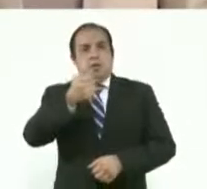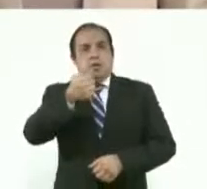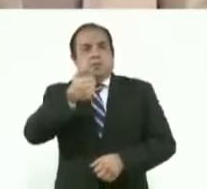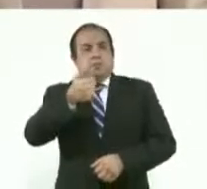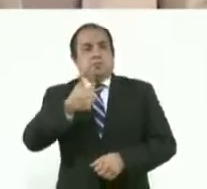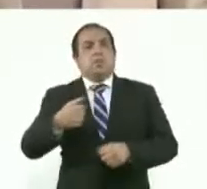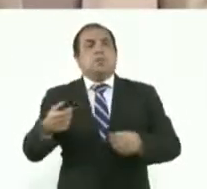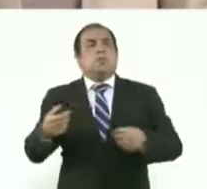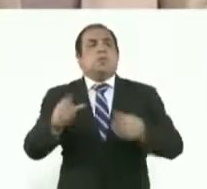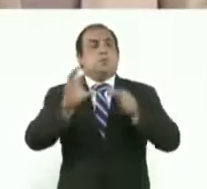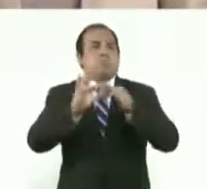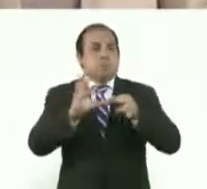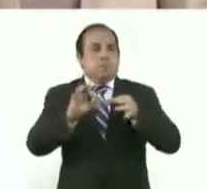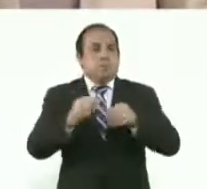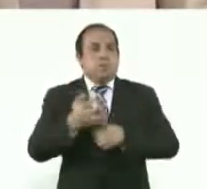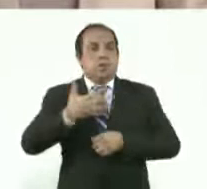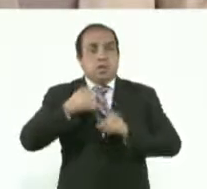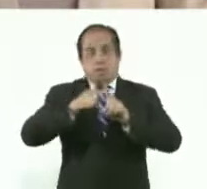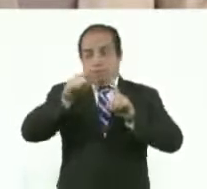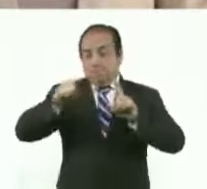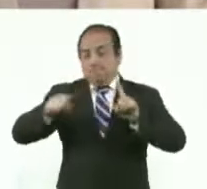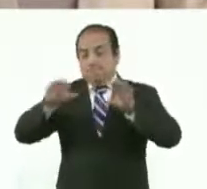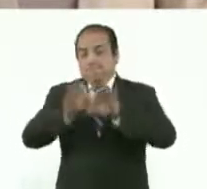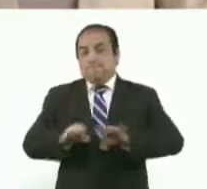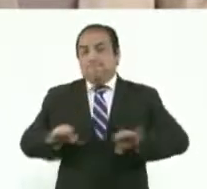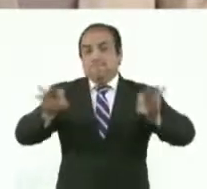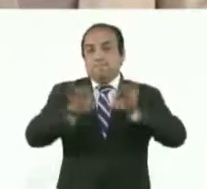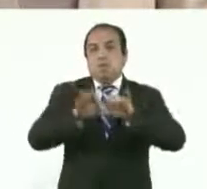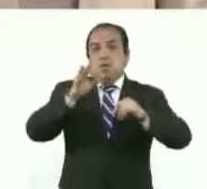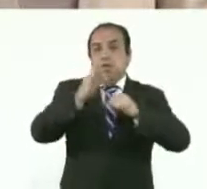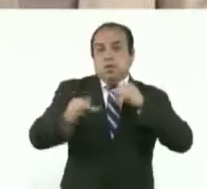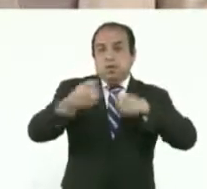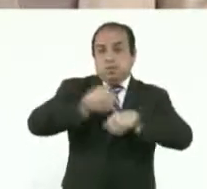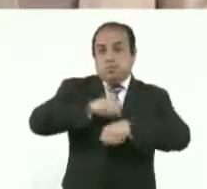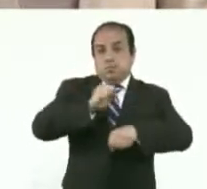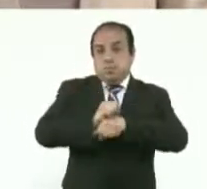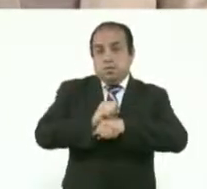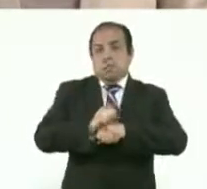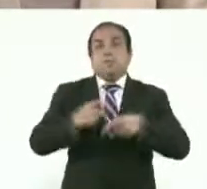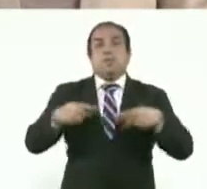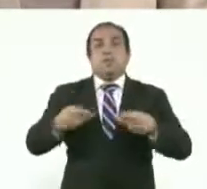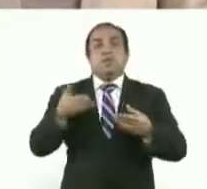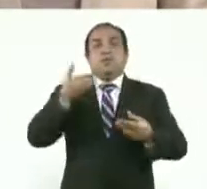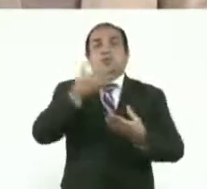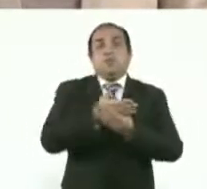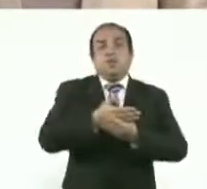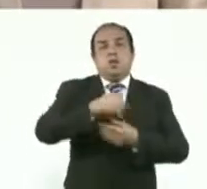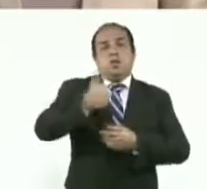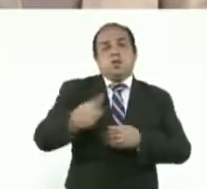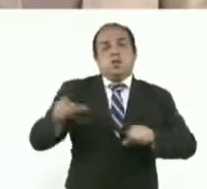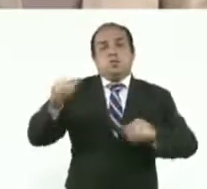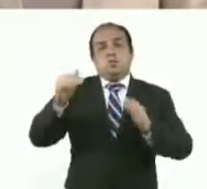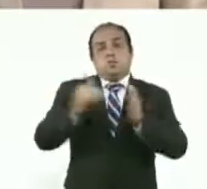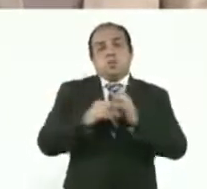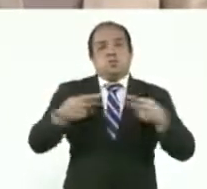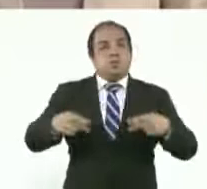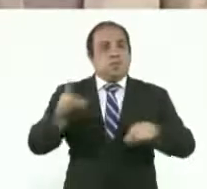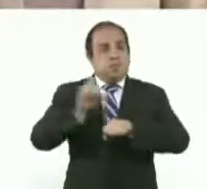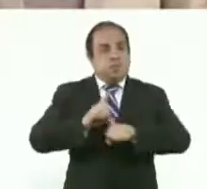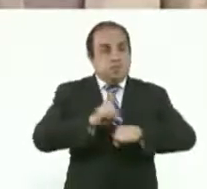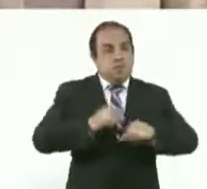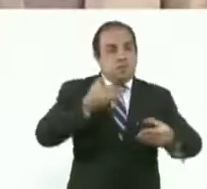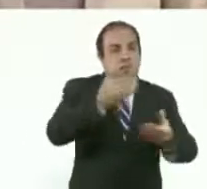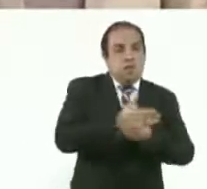presentación, estamos viendo una reducción importante en la última semana en el número de personas que acudan, están yendo 11,000 personas al día, y por eso si vemos que en las